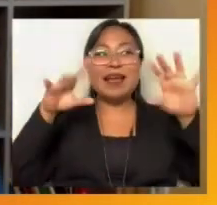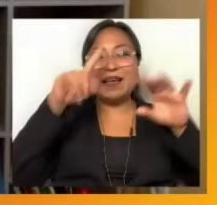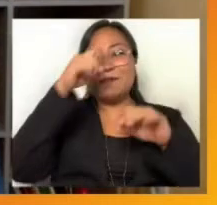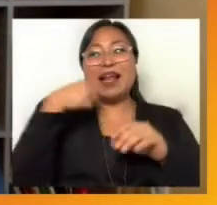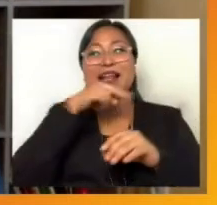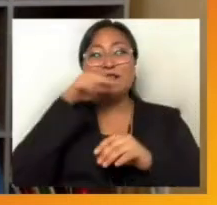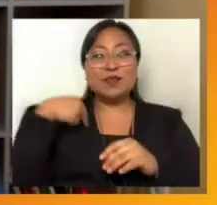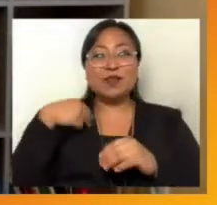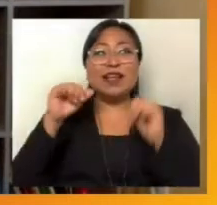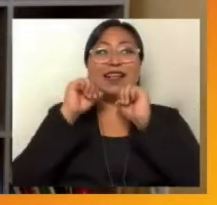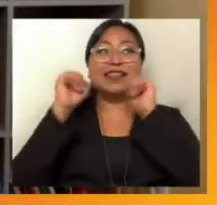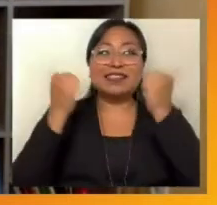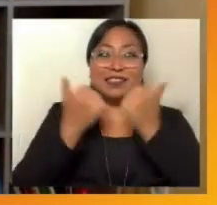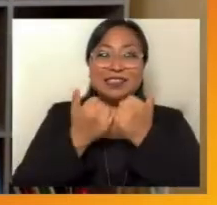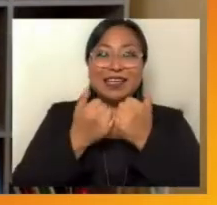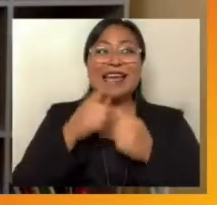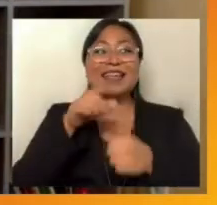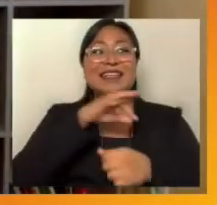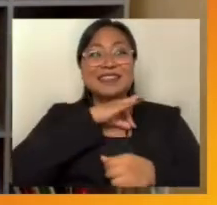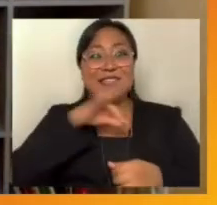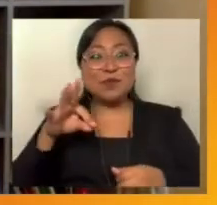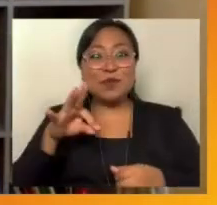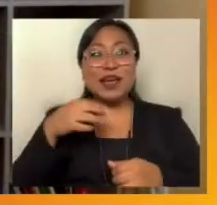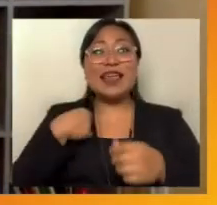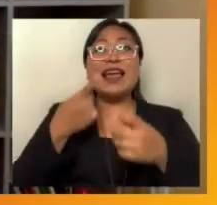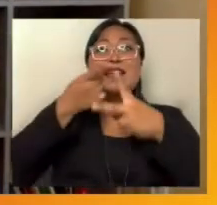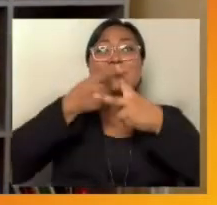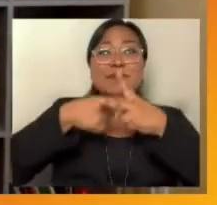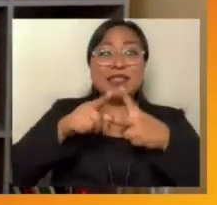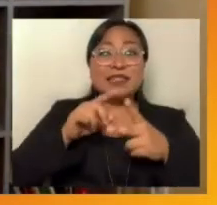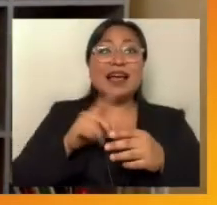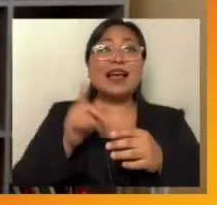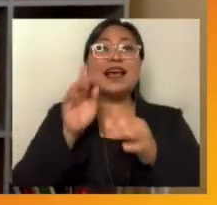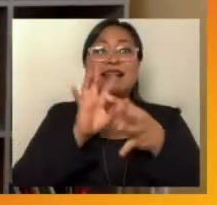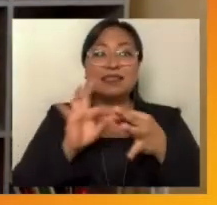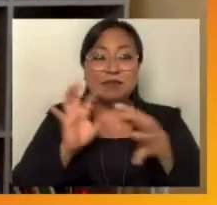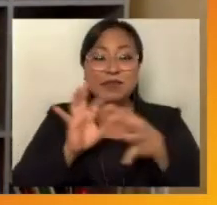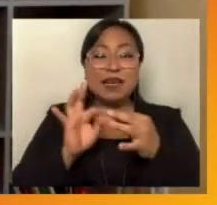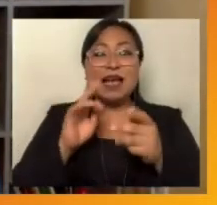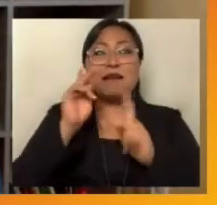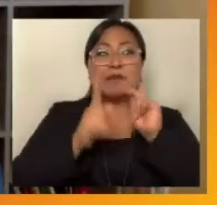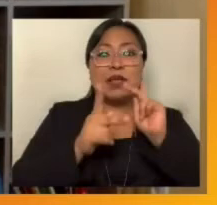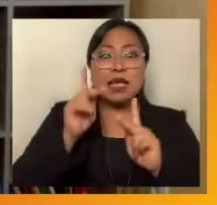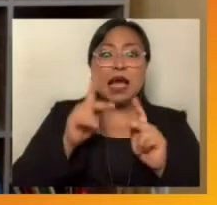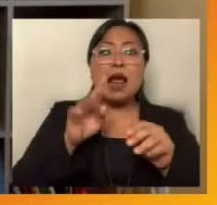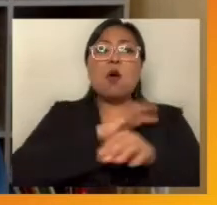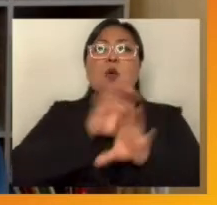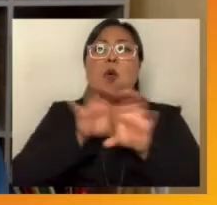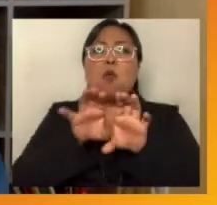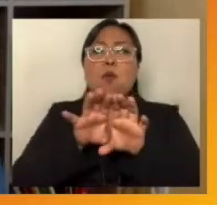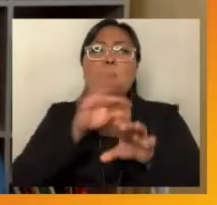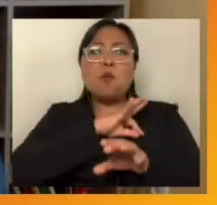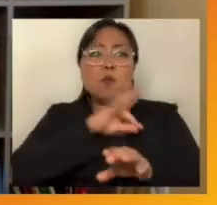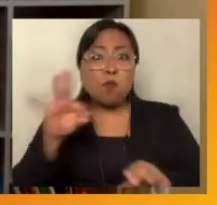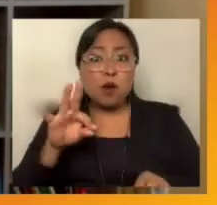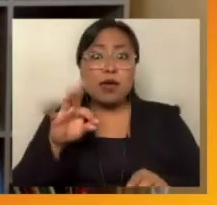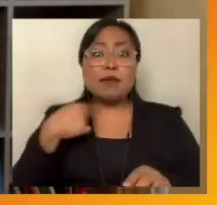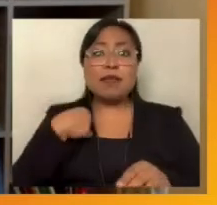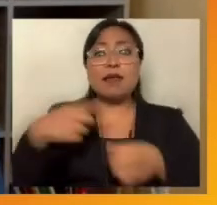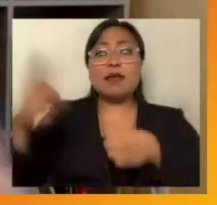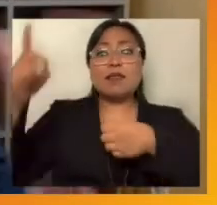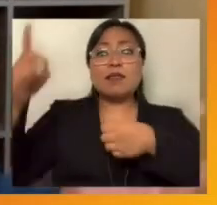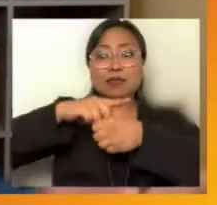es que se puedan iniciar conversaciones para buscar patrocinadores o para que puedas salir en